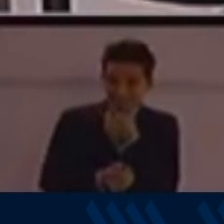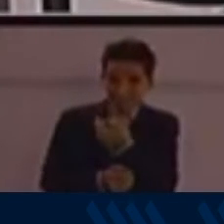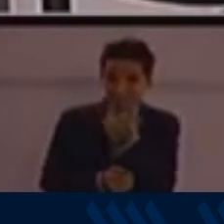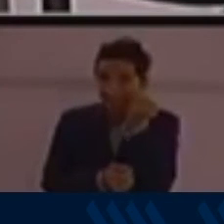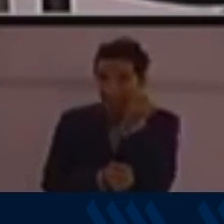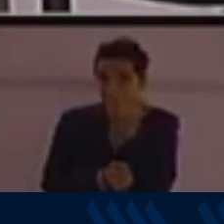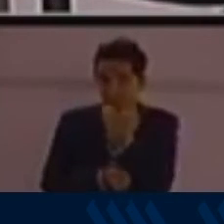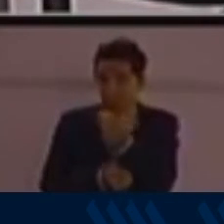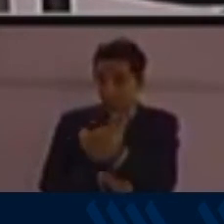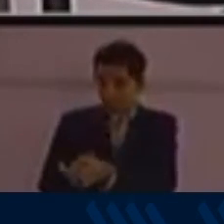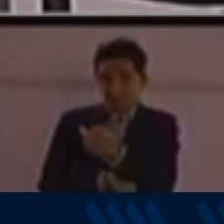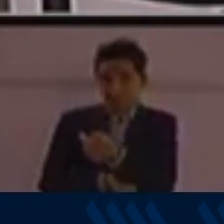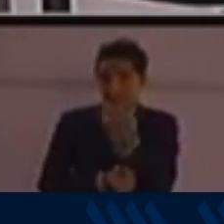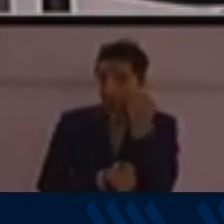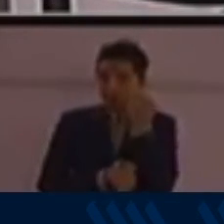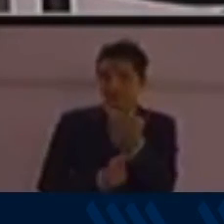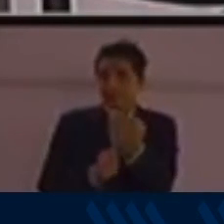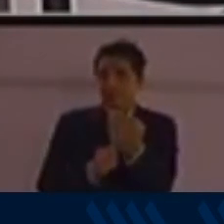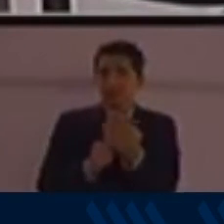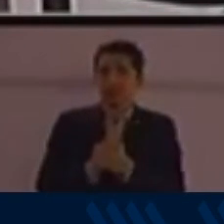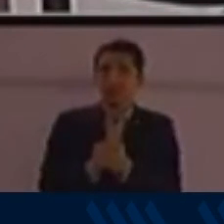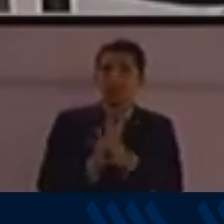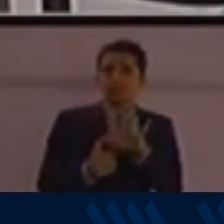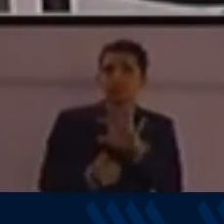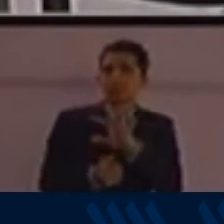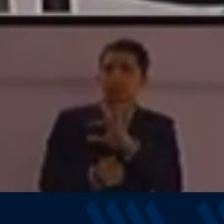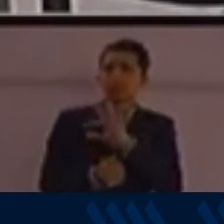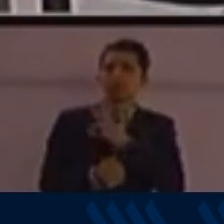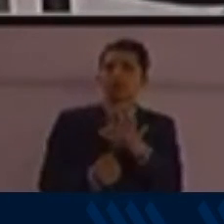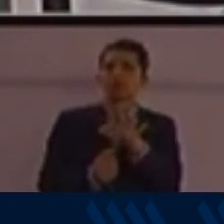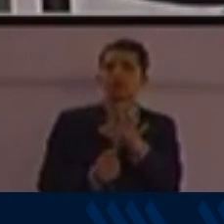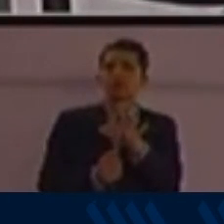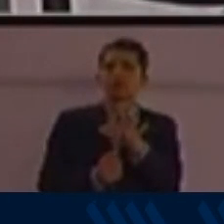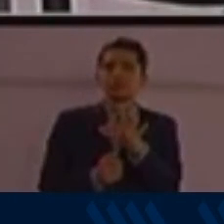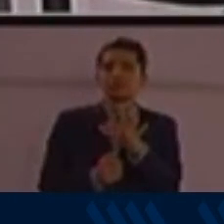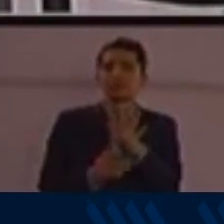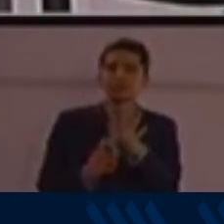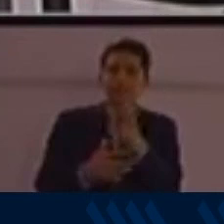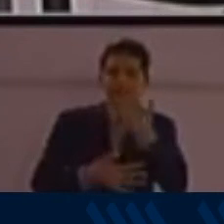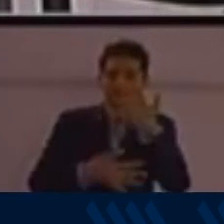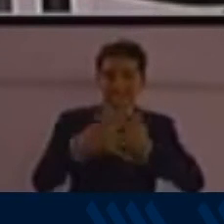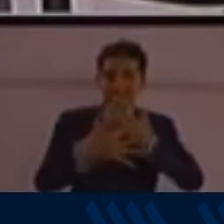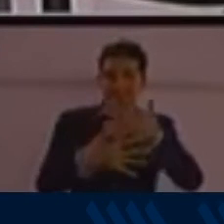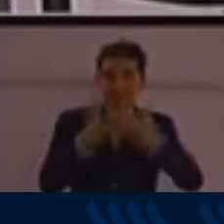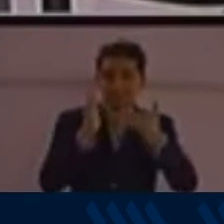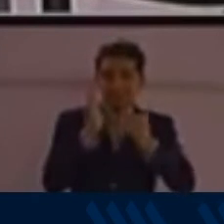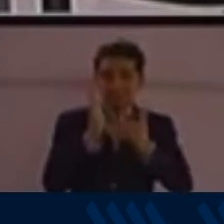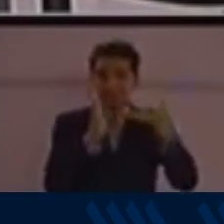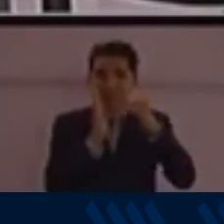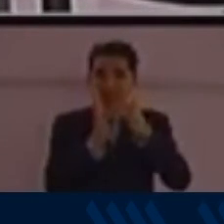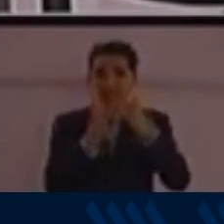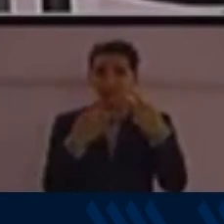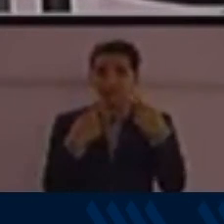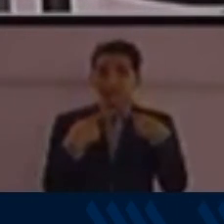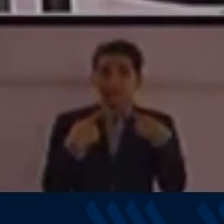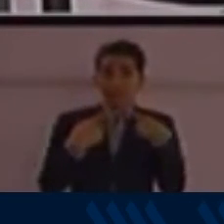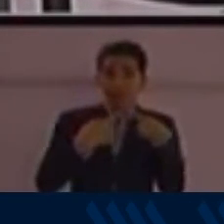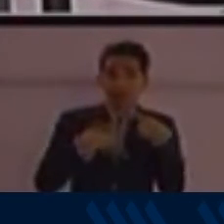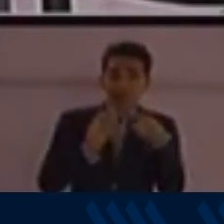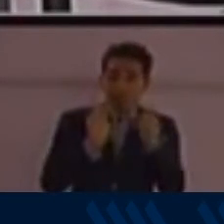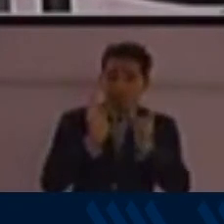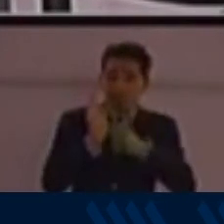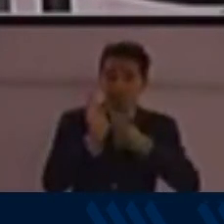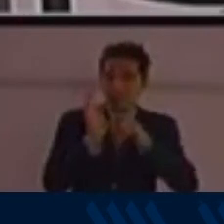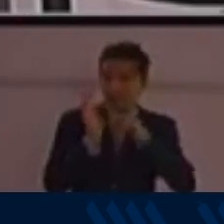en este periodo podemos hablar de 15 millones de consultas provenientes